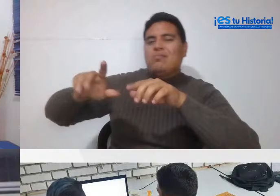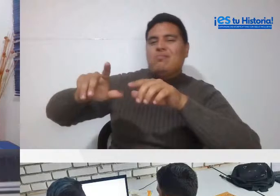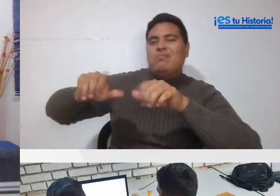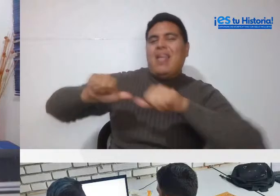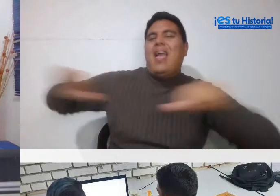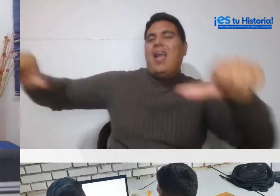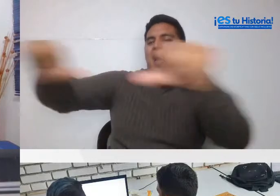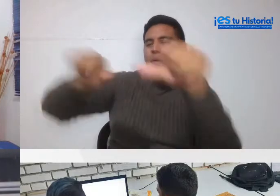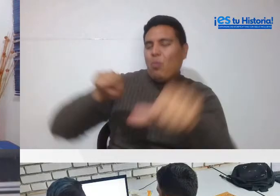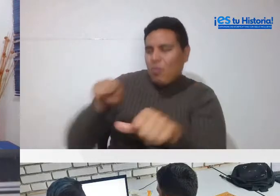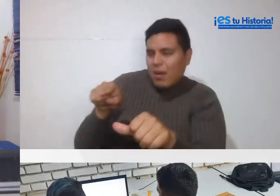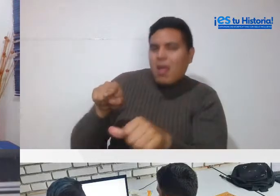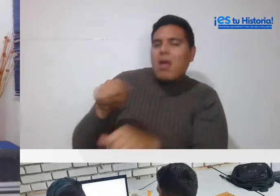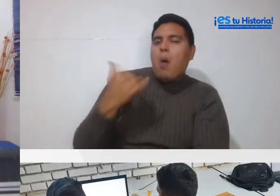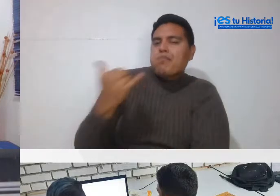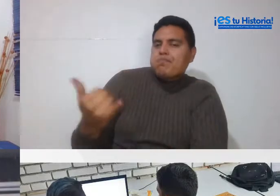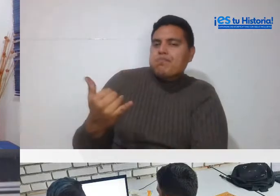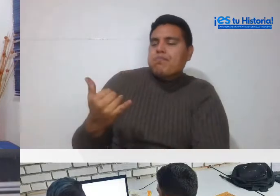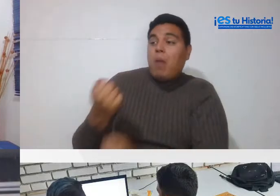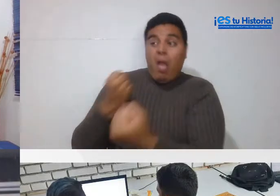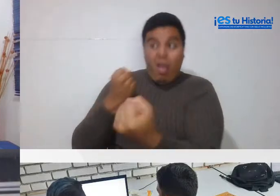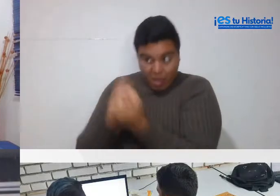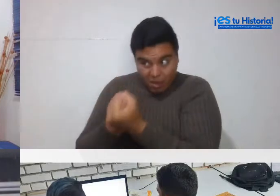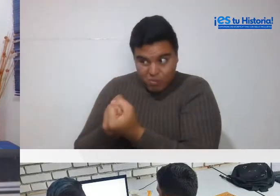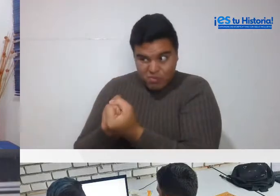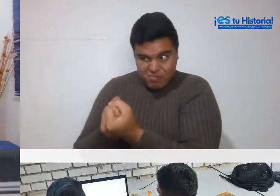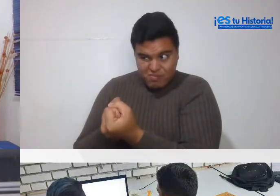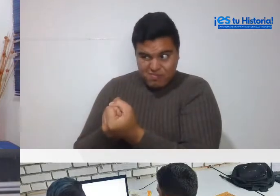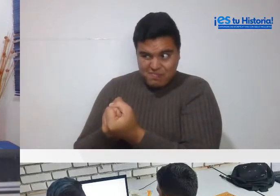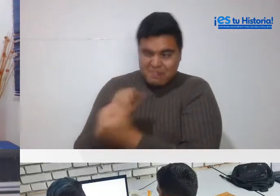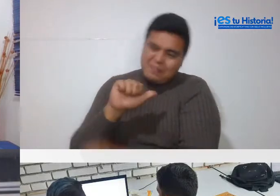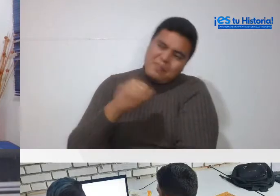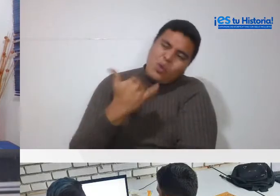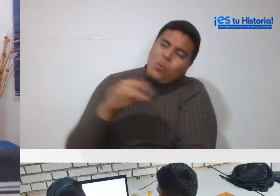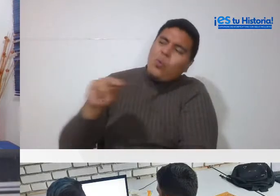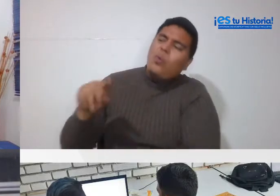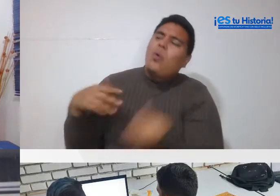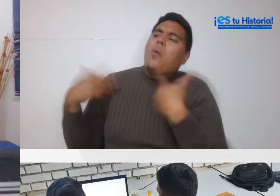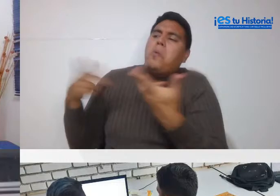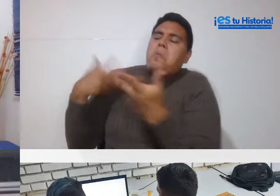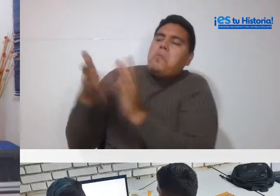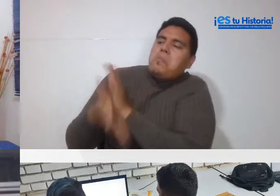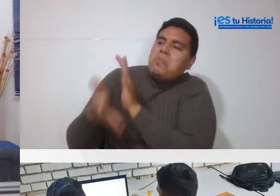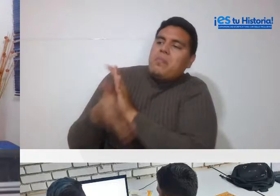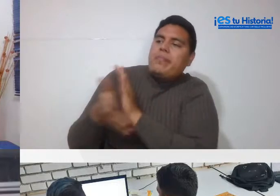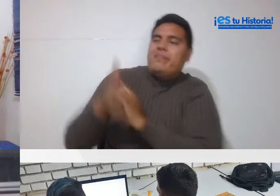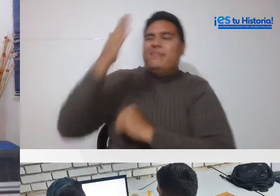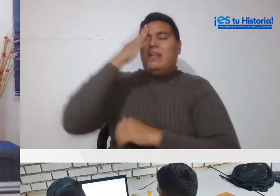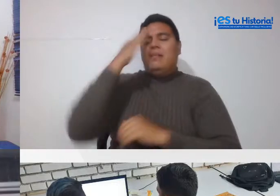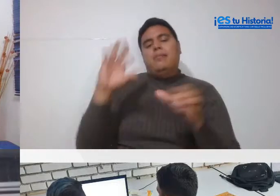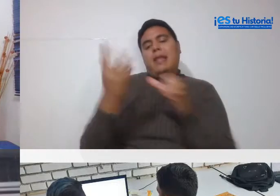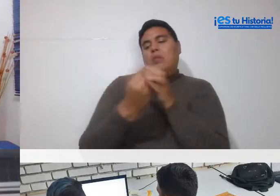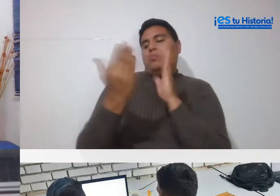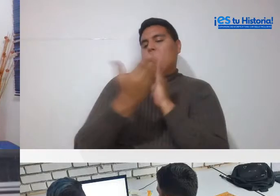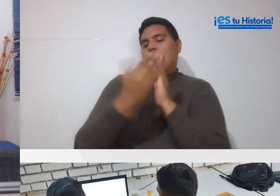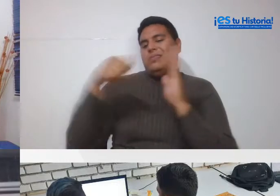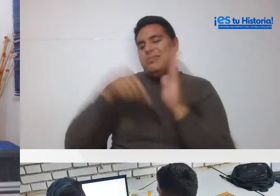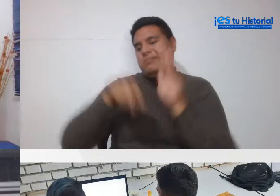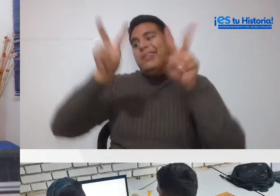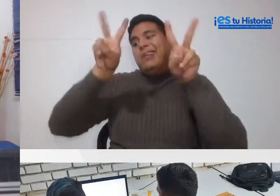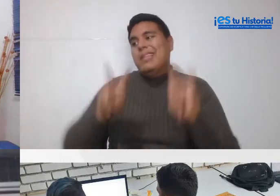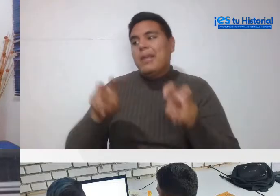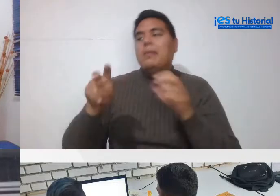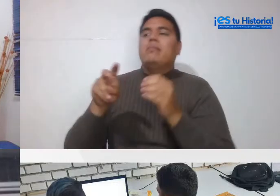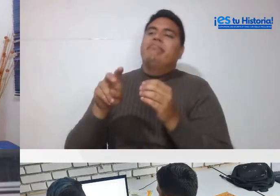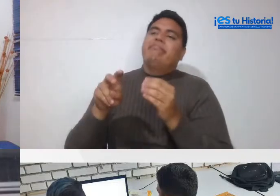¿Cómo ha sido también ese apoyo puntualmente? Porque estamos hablando también que cuando nos referimos a educación inclusiva, también tenemos que tocar el tema del